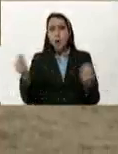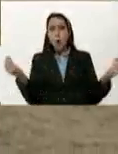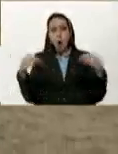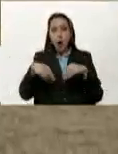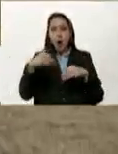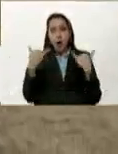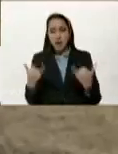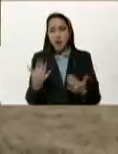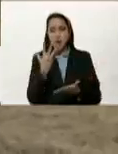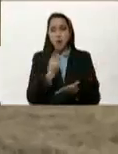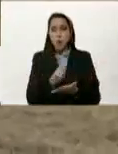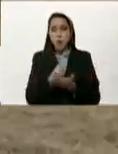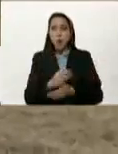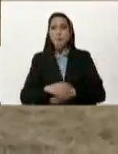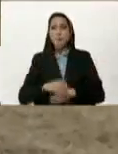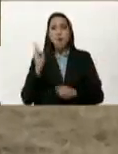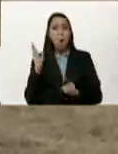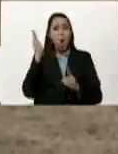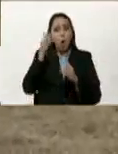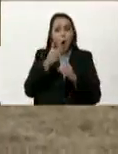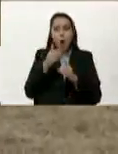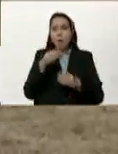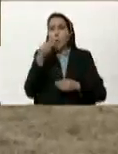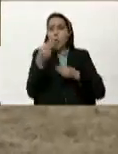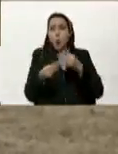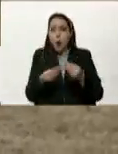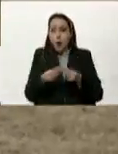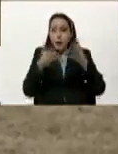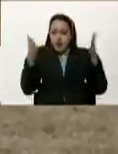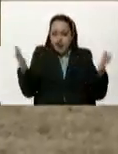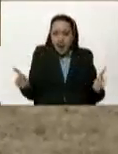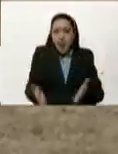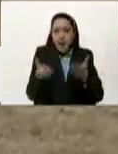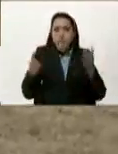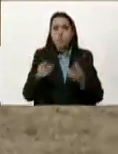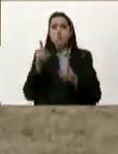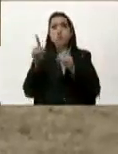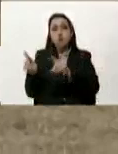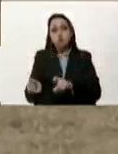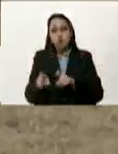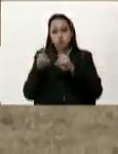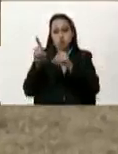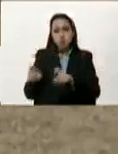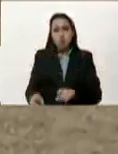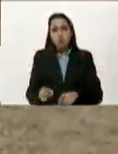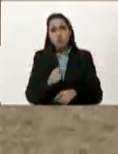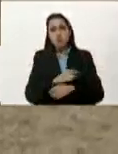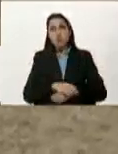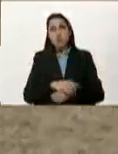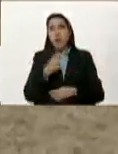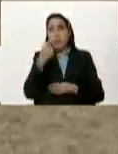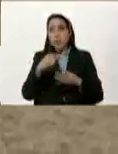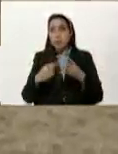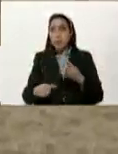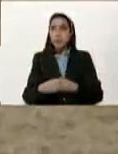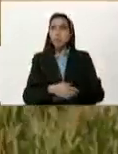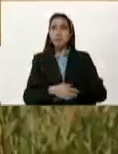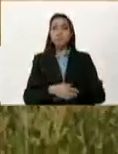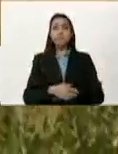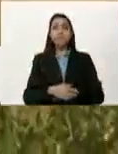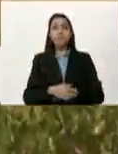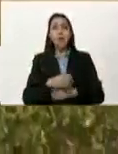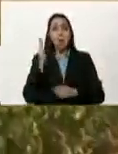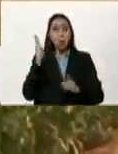en el oriente del país con el objetivo presidente de impulsar el cultivo de la soja acá en venezuela ese fue el